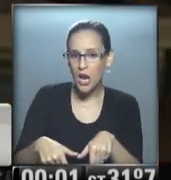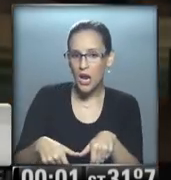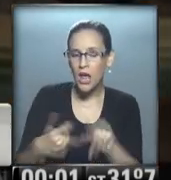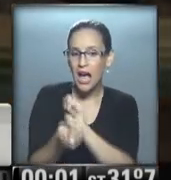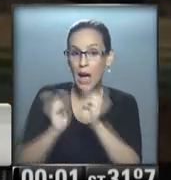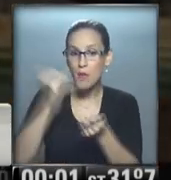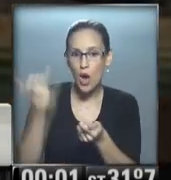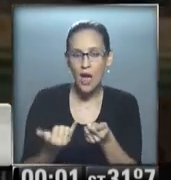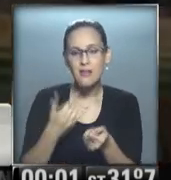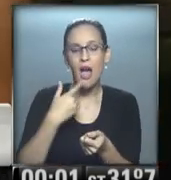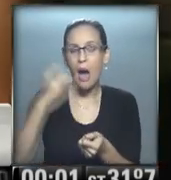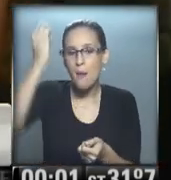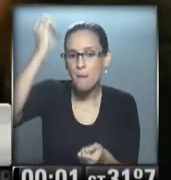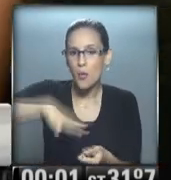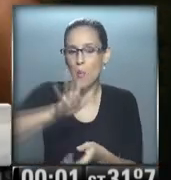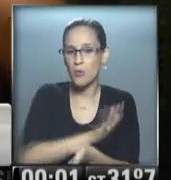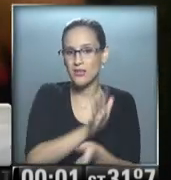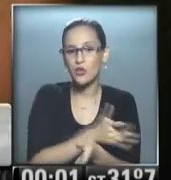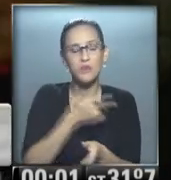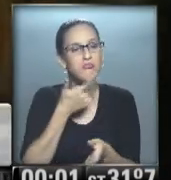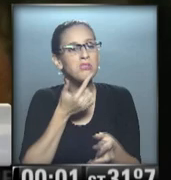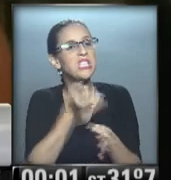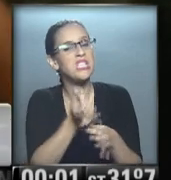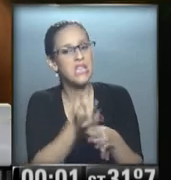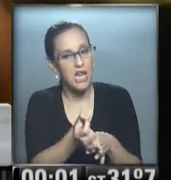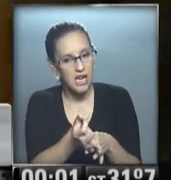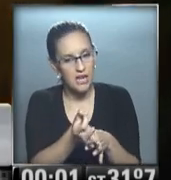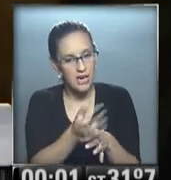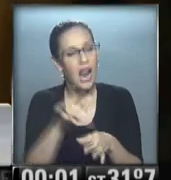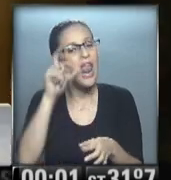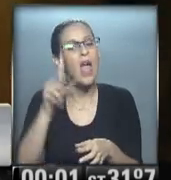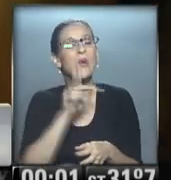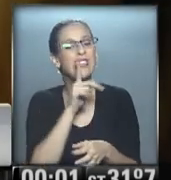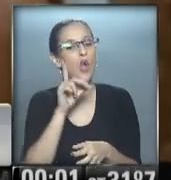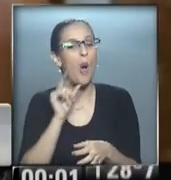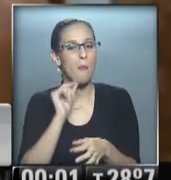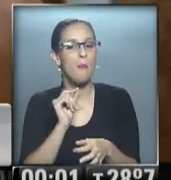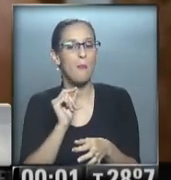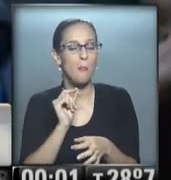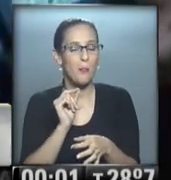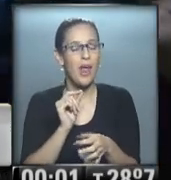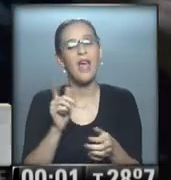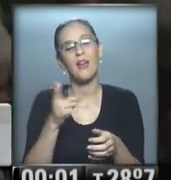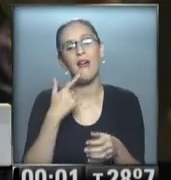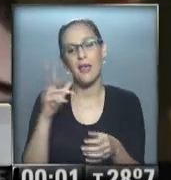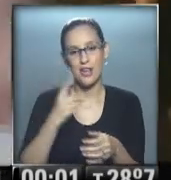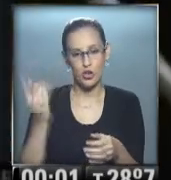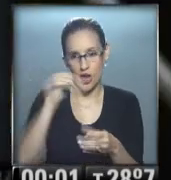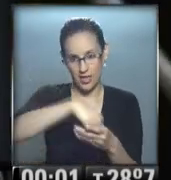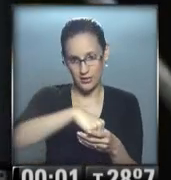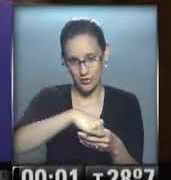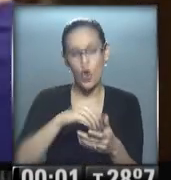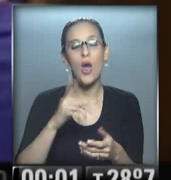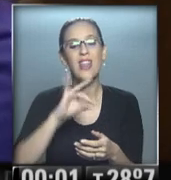algún personaje que dejará alguna enseñanza para este joven. Joseph Gordon-Levitt dirigiendo y actuando, Scarlett Johansson, Julianne Moore, Tony Danza,